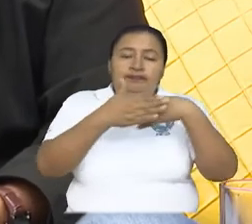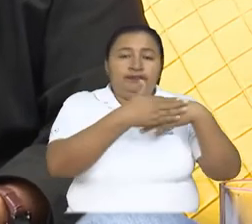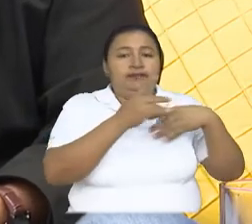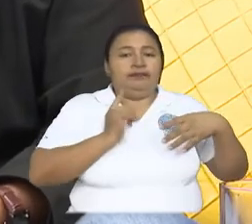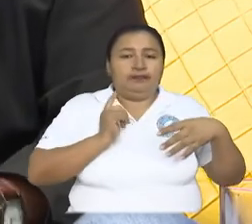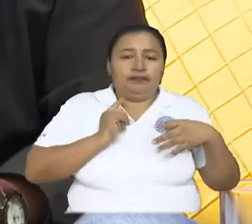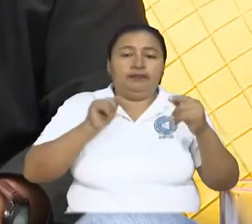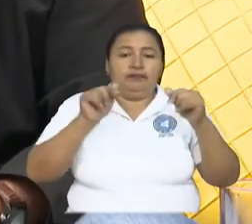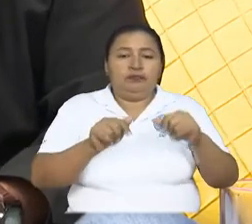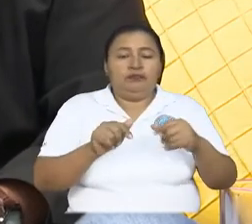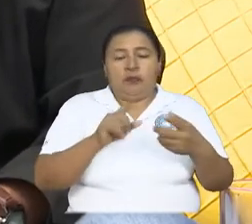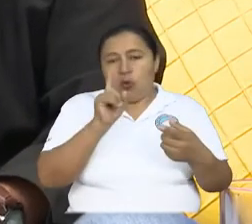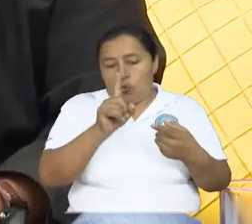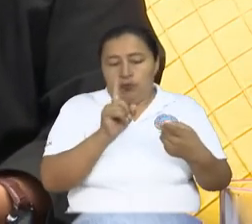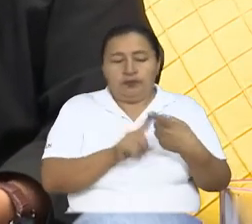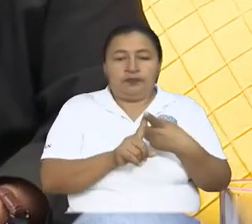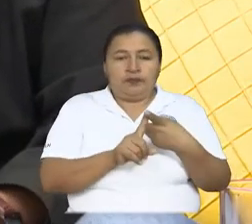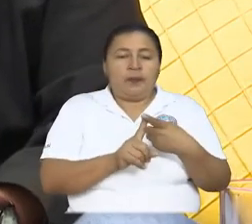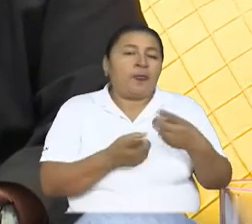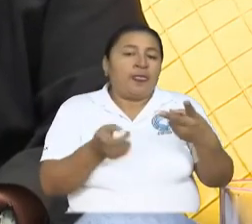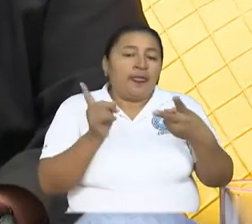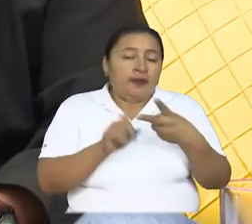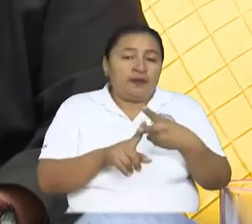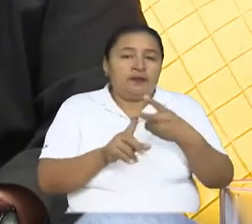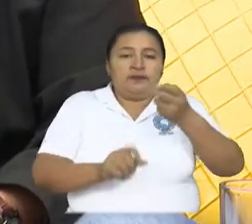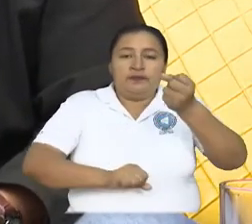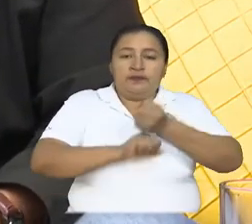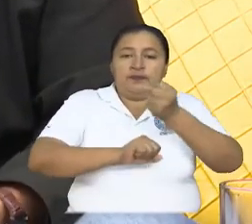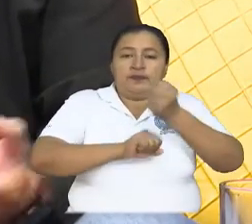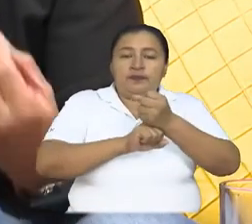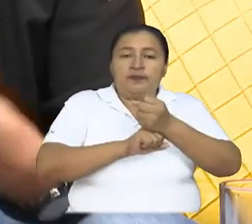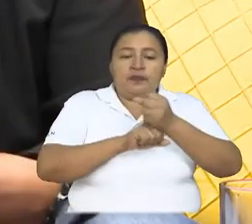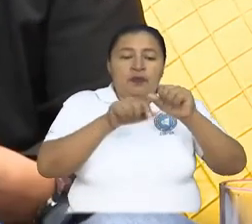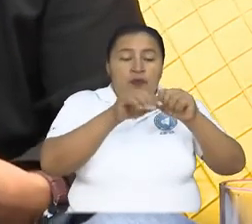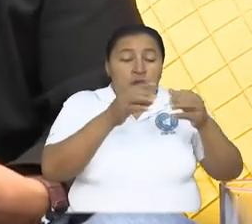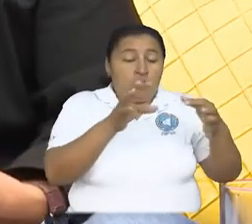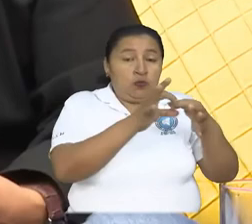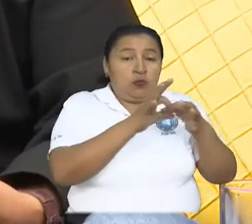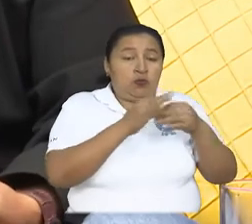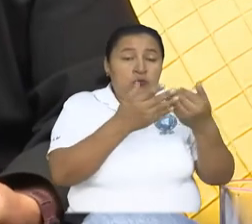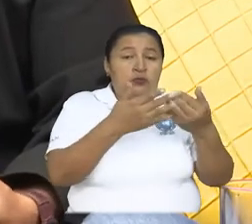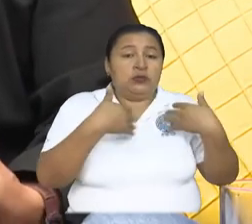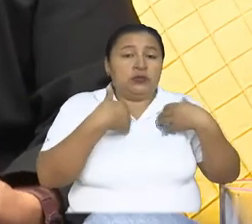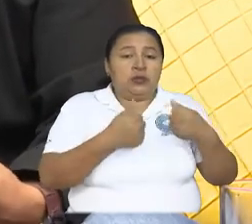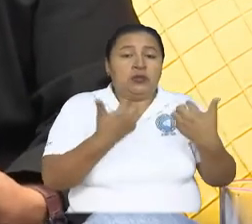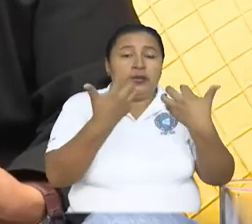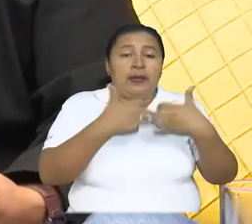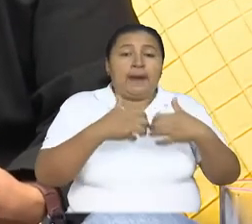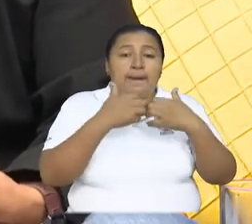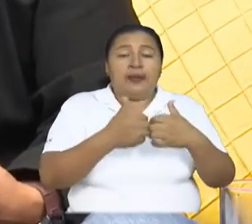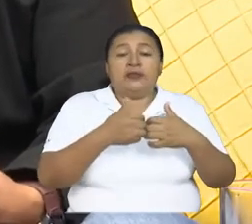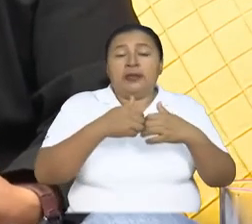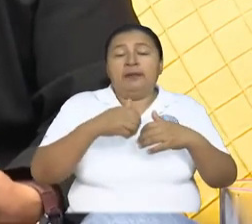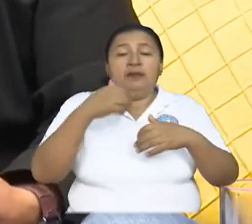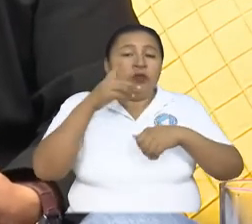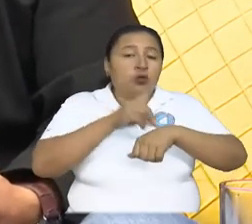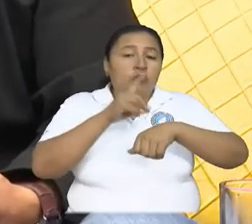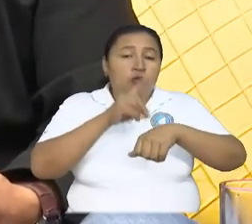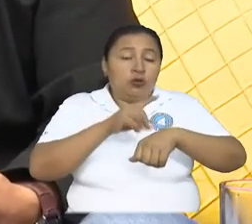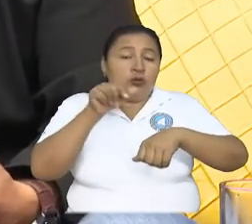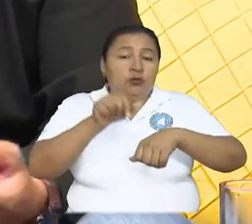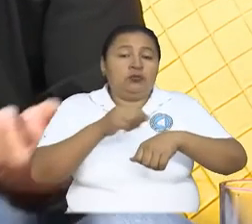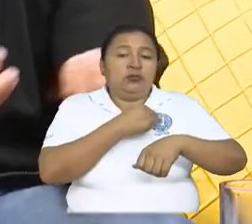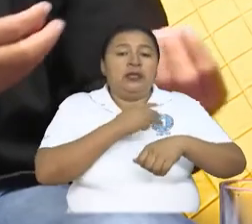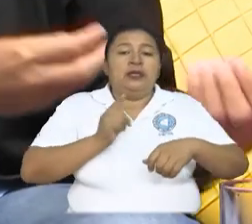pues s12 fortalecer las unidades de salud de las empresas médicas previsionales que tienen interés en